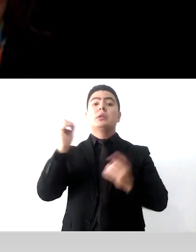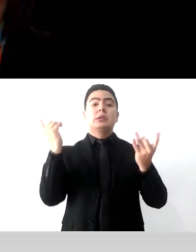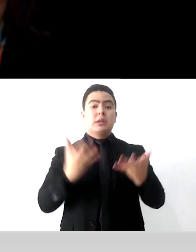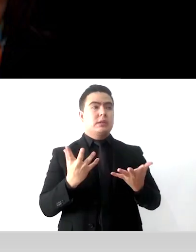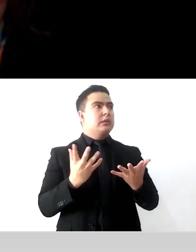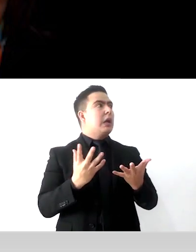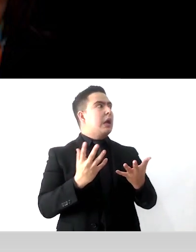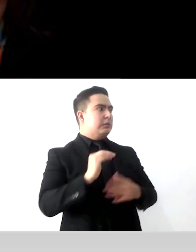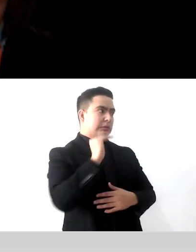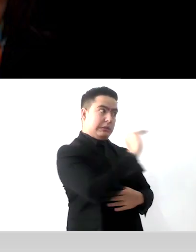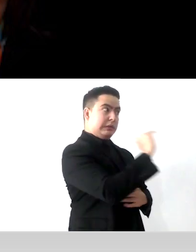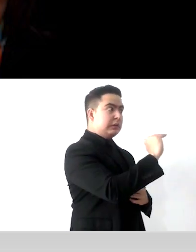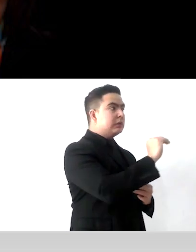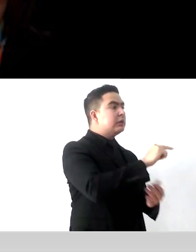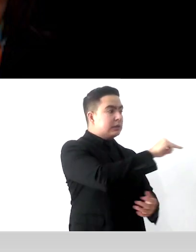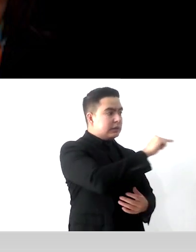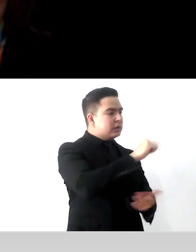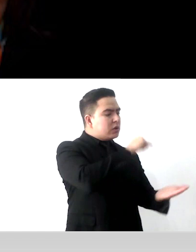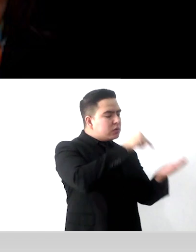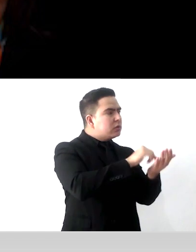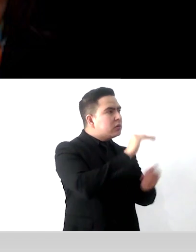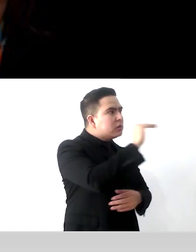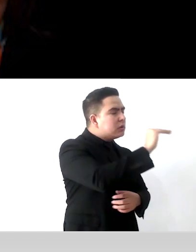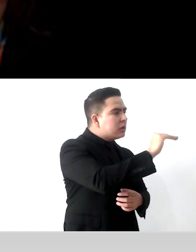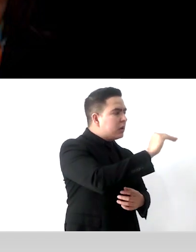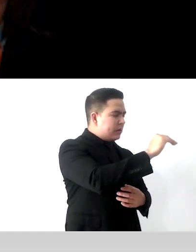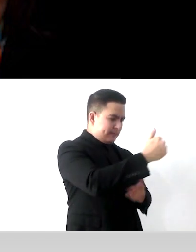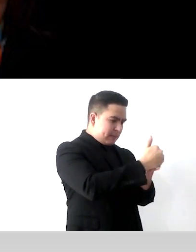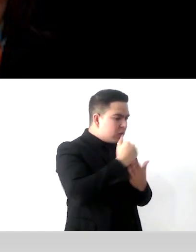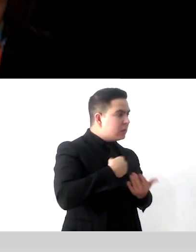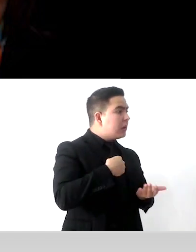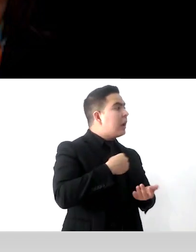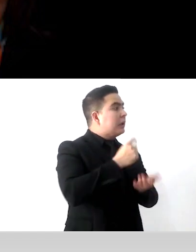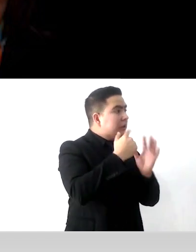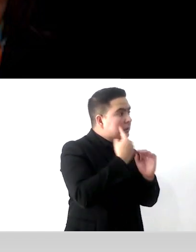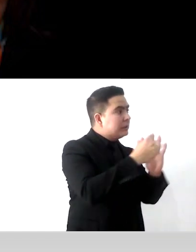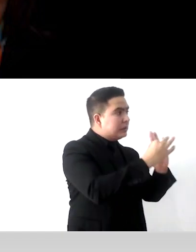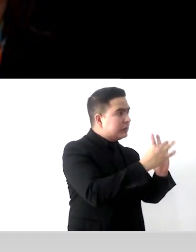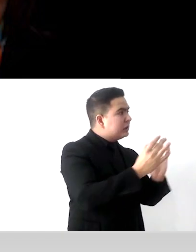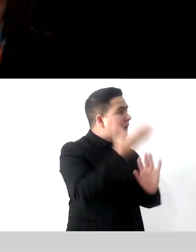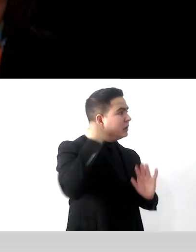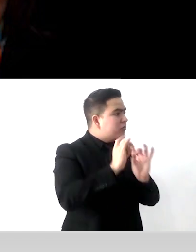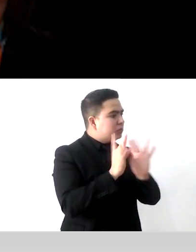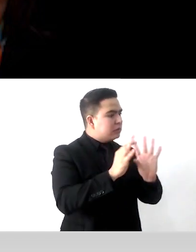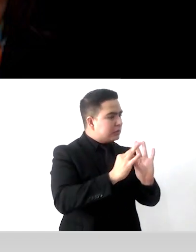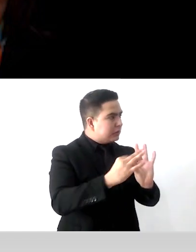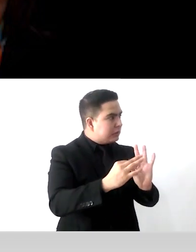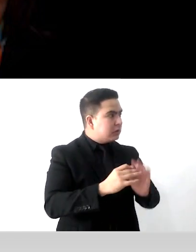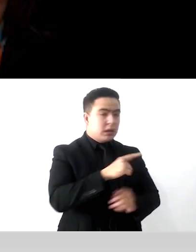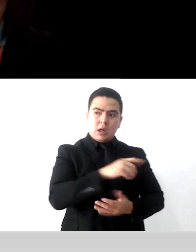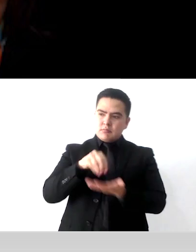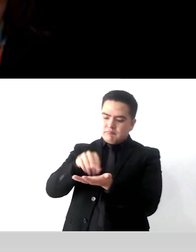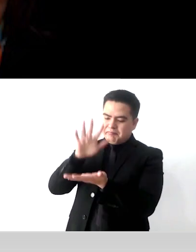bueno, empezar a abrir la carpeta de investigación o el expediente correspondiente, la queja, en fin, pero proteger a la